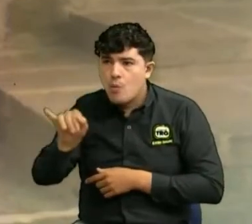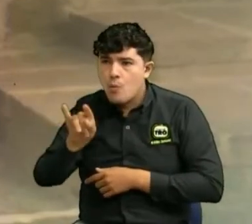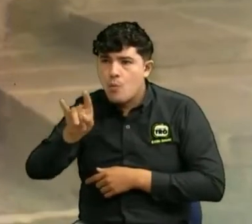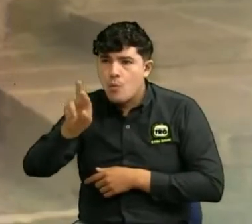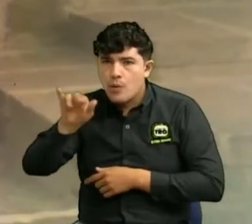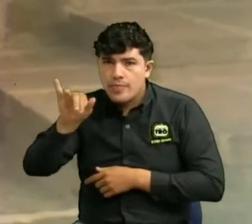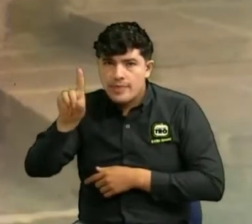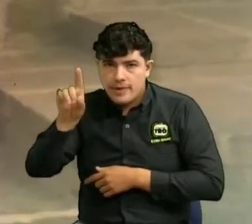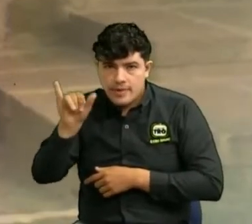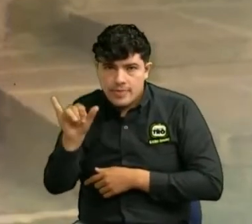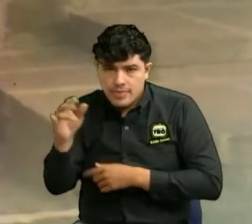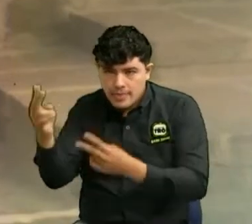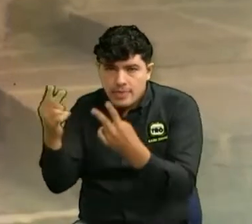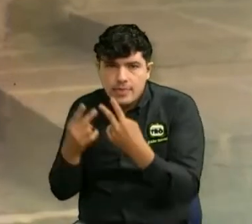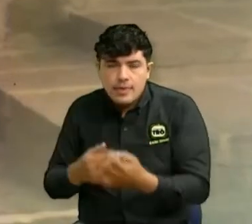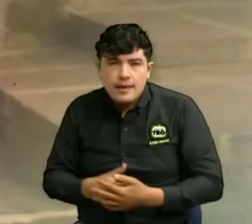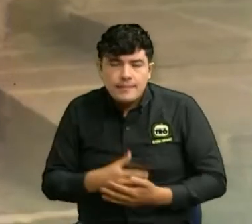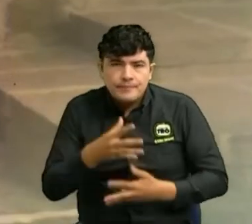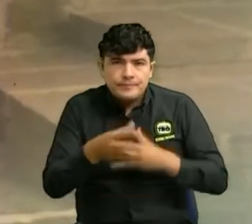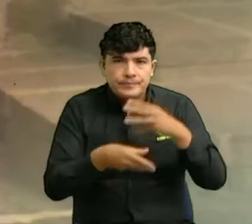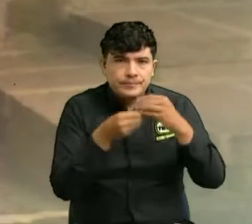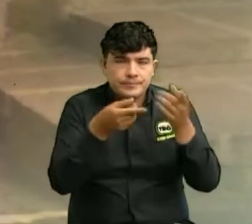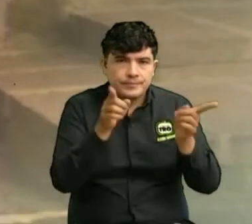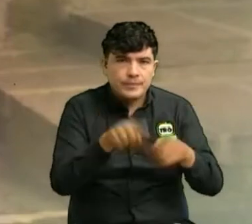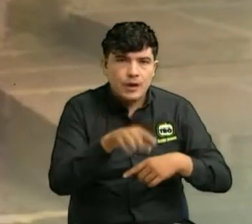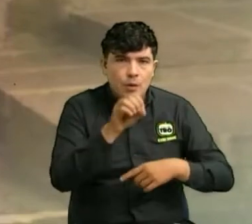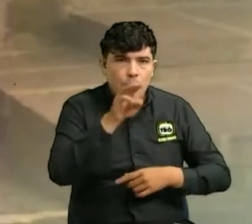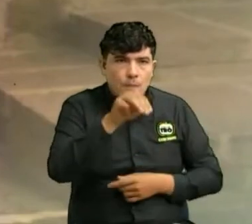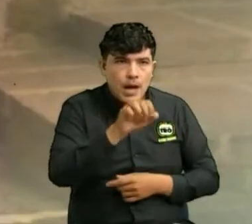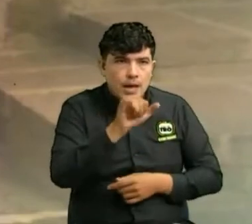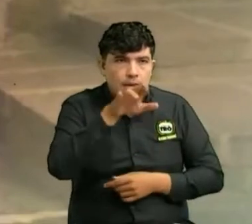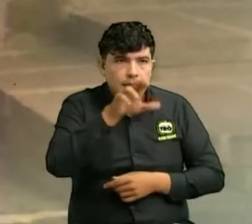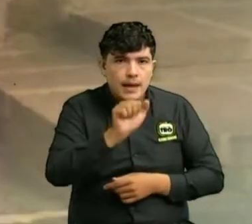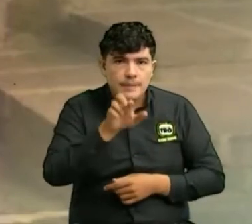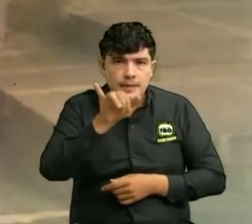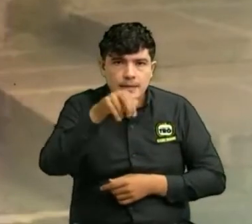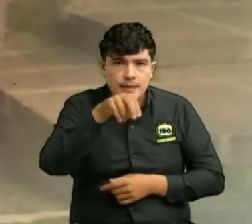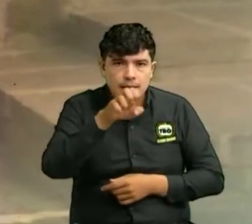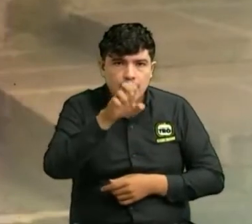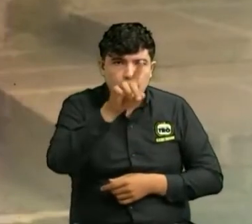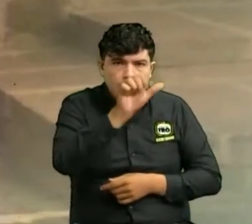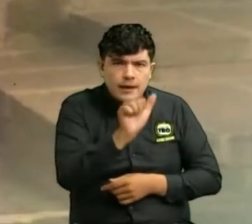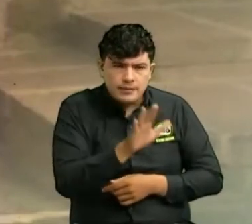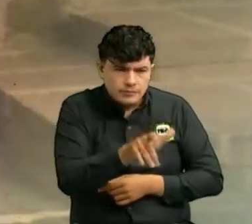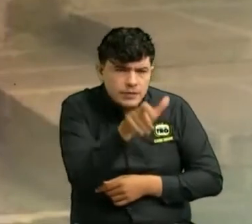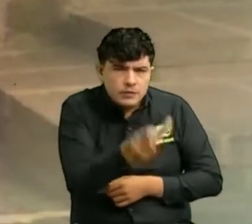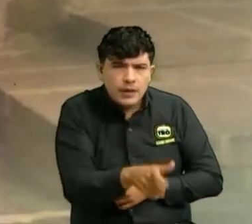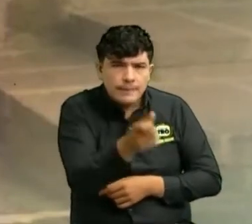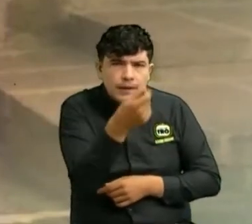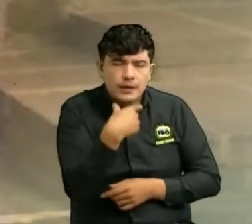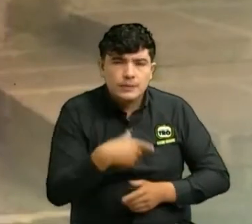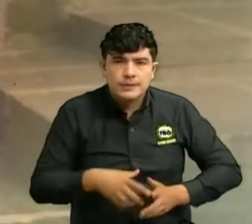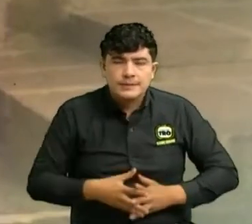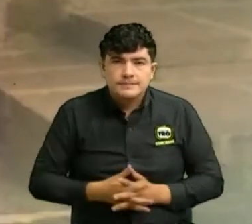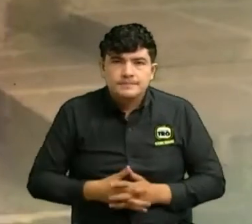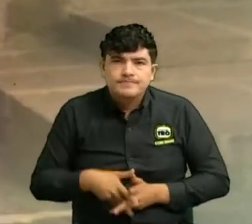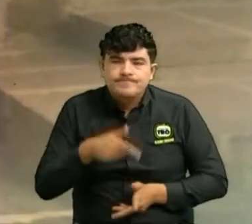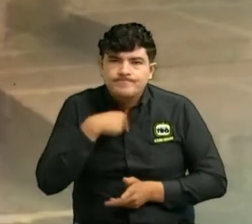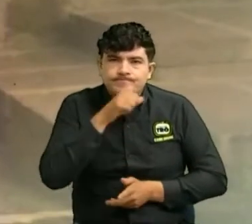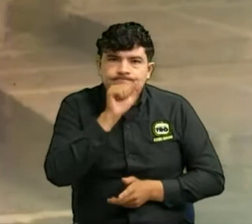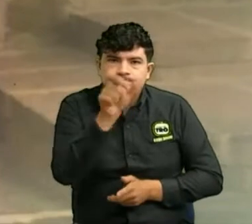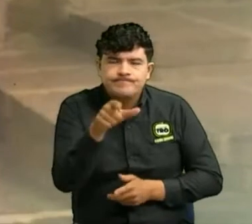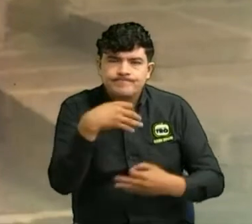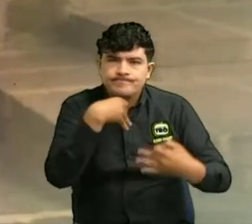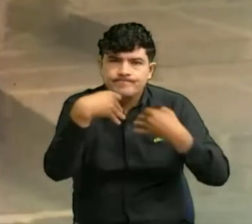está viendo a esta hora. Tenemos a Omaira Pineda. Abogado, Omaira Pineda nos pregunta: quiero que